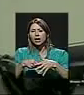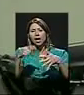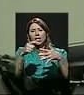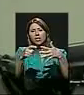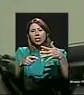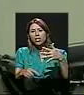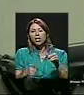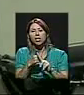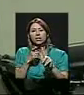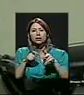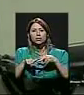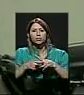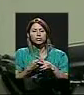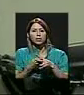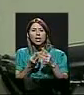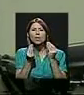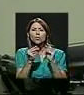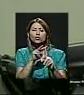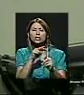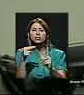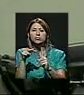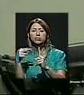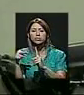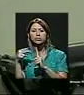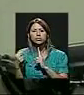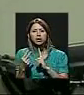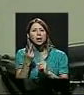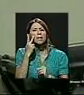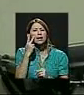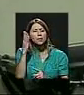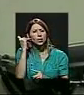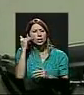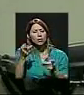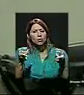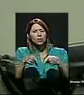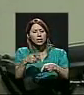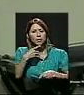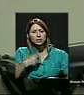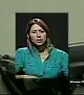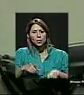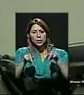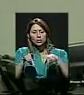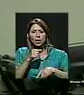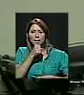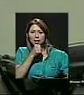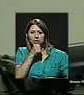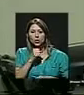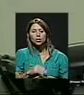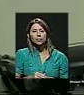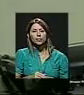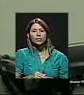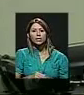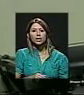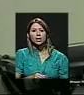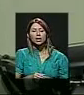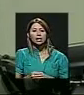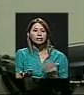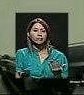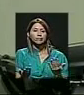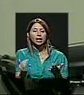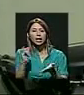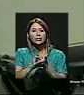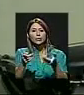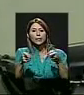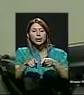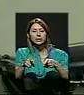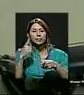causas, tiene muchos ángulos de ver también por qué se produce la depresión en la persona mayor. Y digo esto porque en